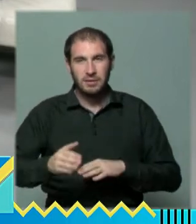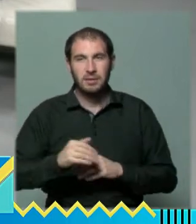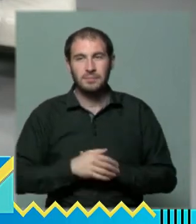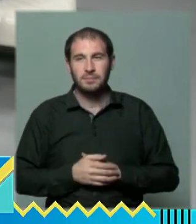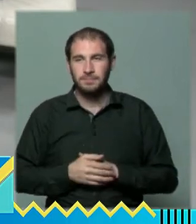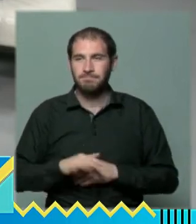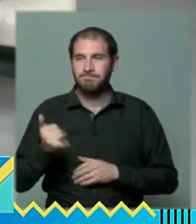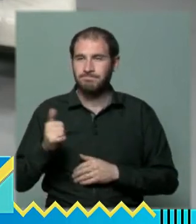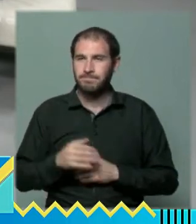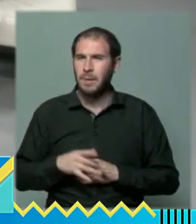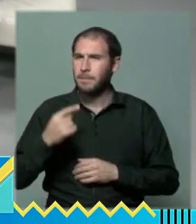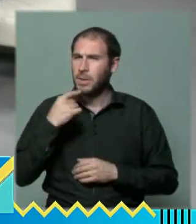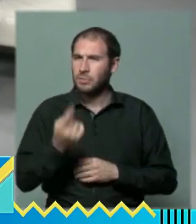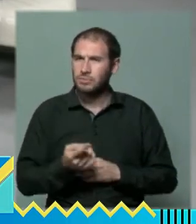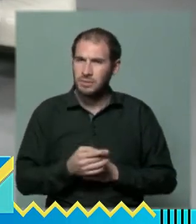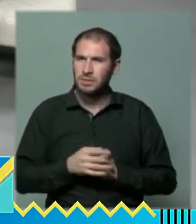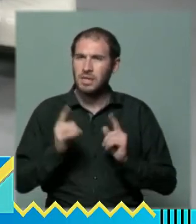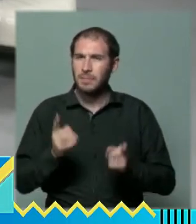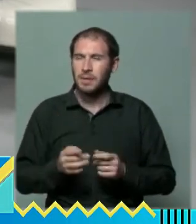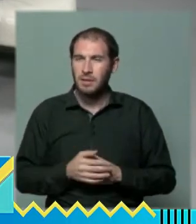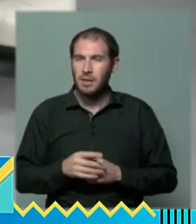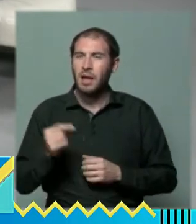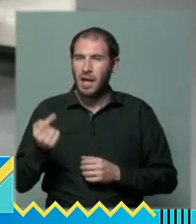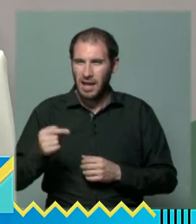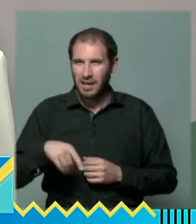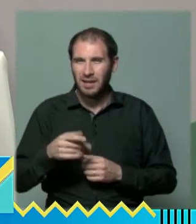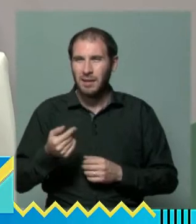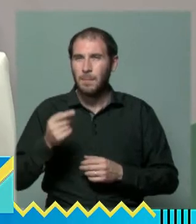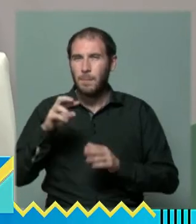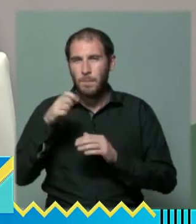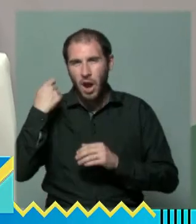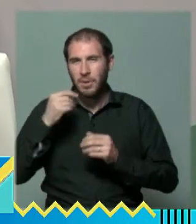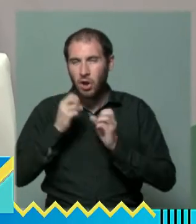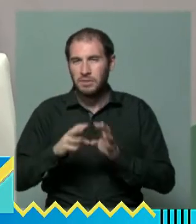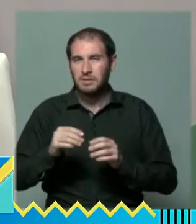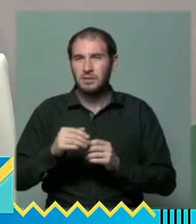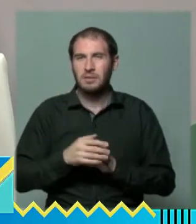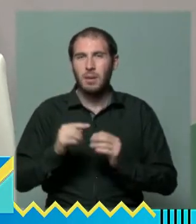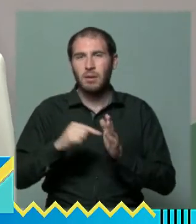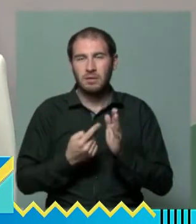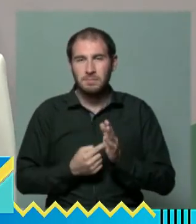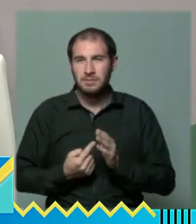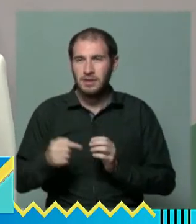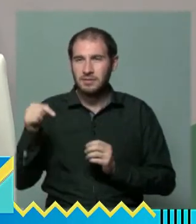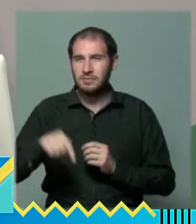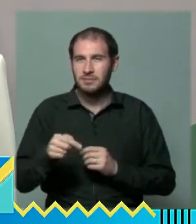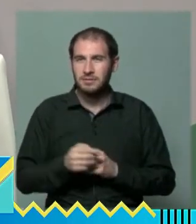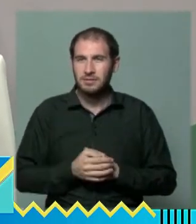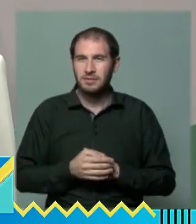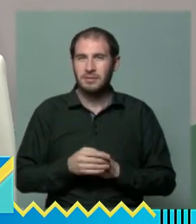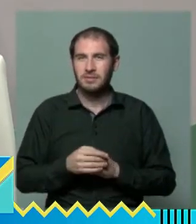en el día de hoy. Y preguntaba, que también es una pregunta que hemos realizado también en el transcurso del programa, acerca de aquellos otros ítems que se tienen que